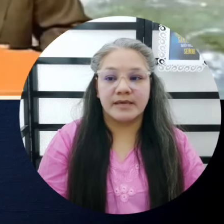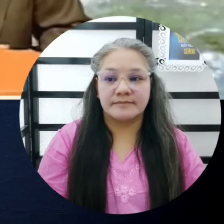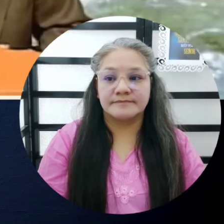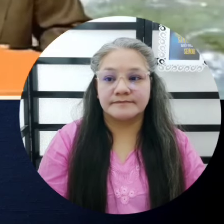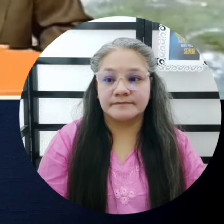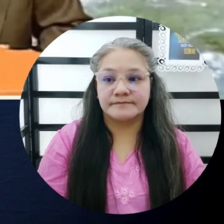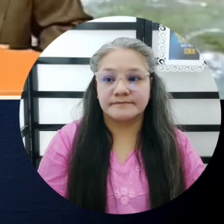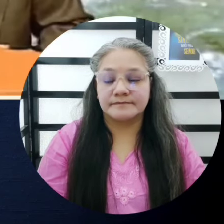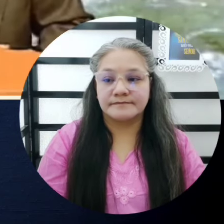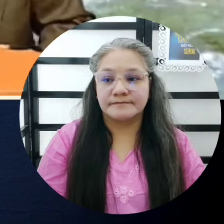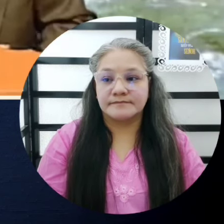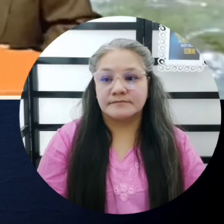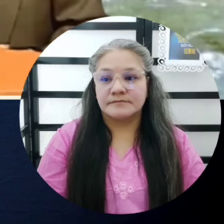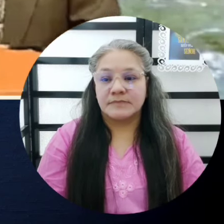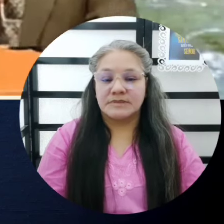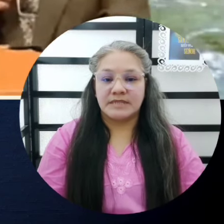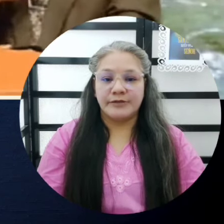así: